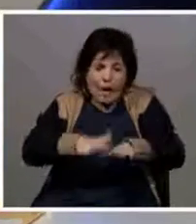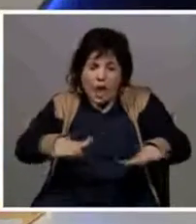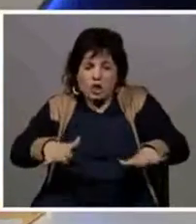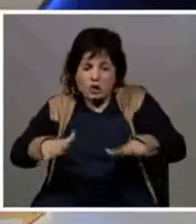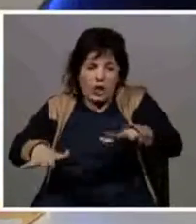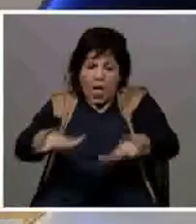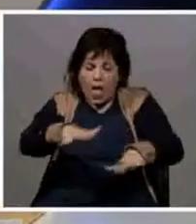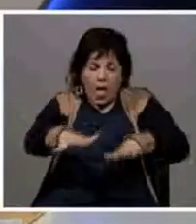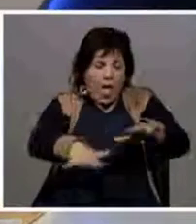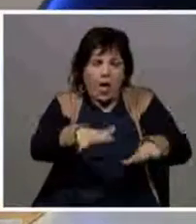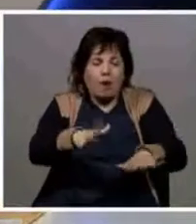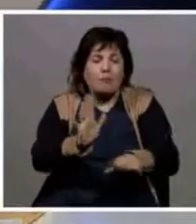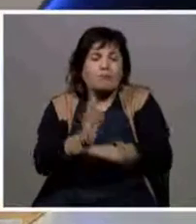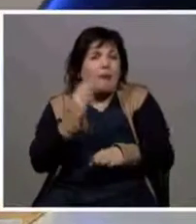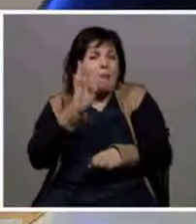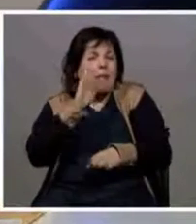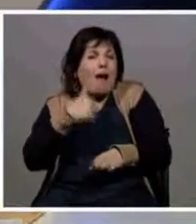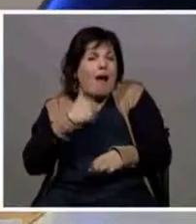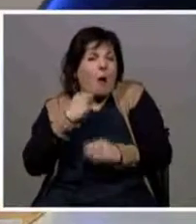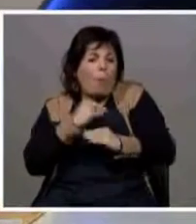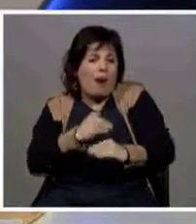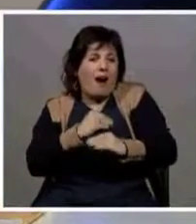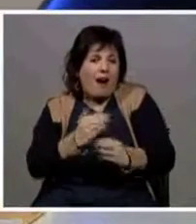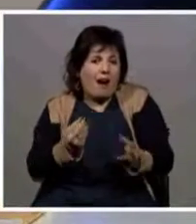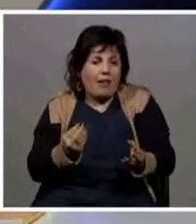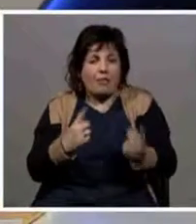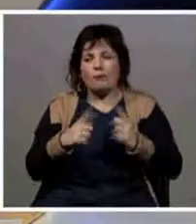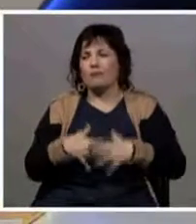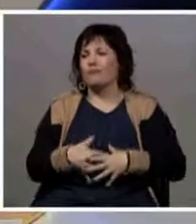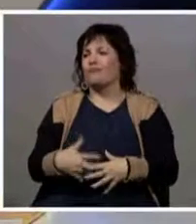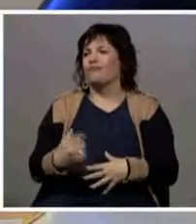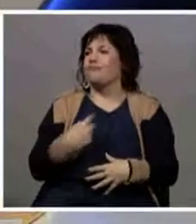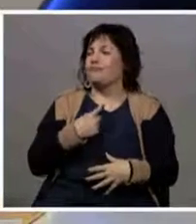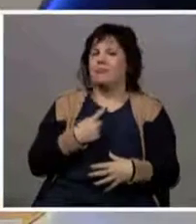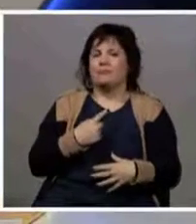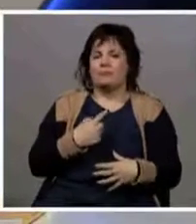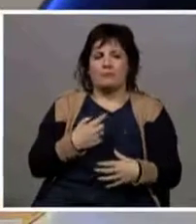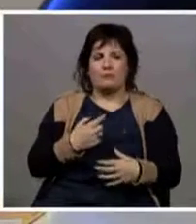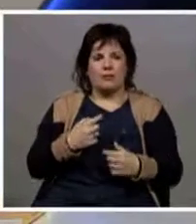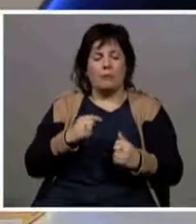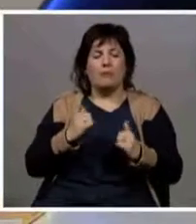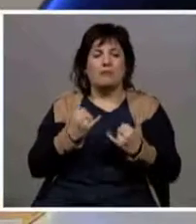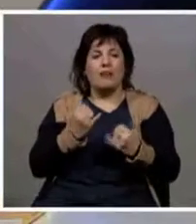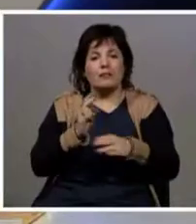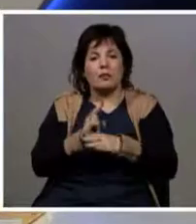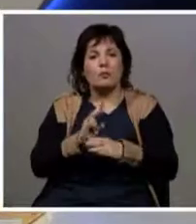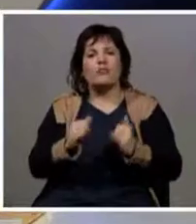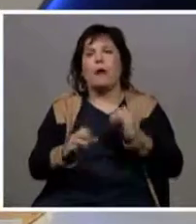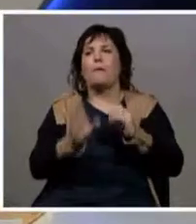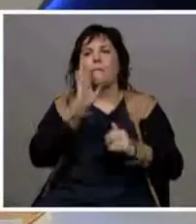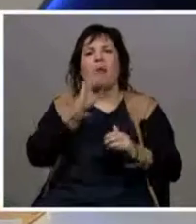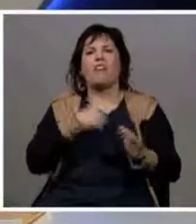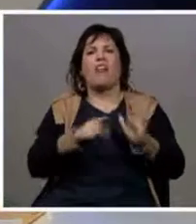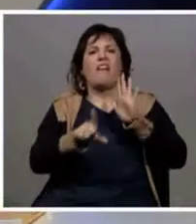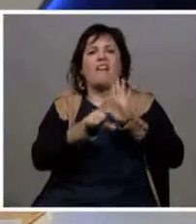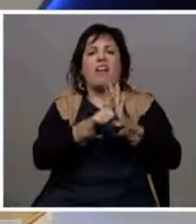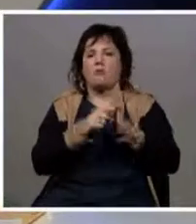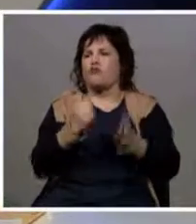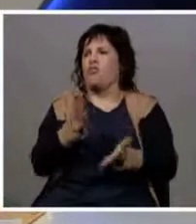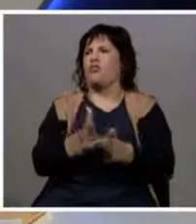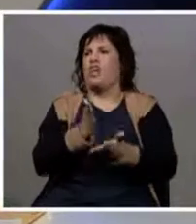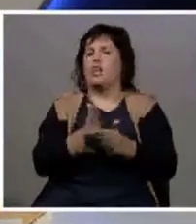desde muy tempranas edades en algunos casos pero las transforman madres legítimas inciden madres con